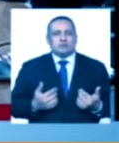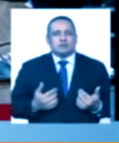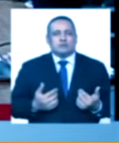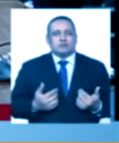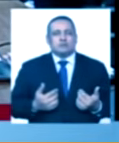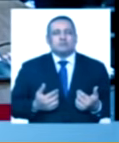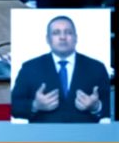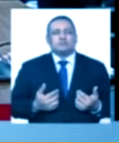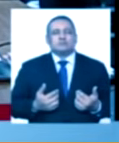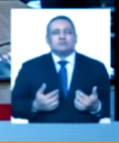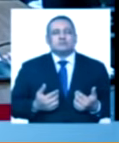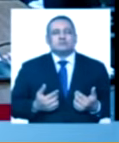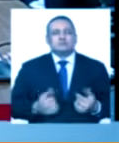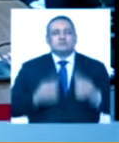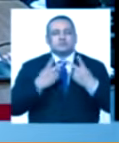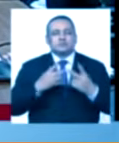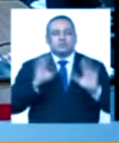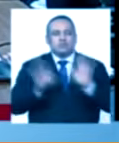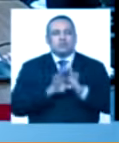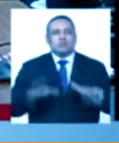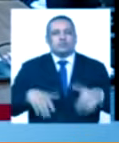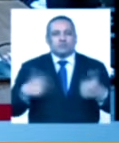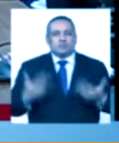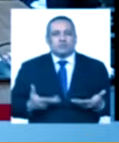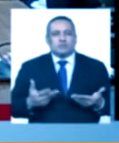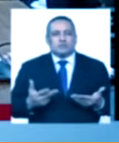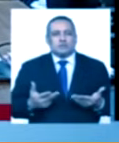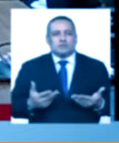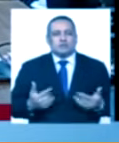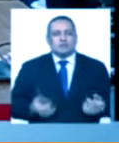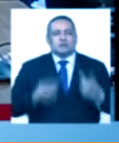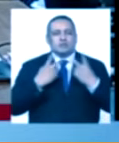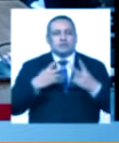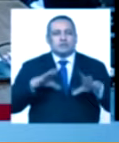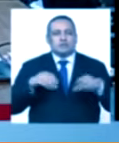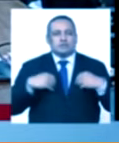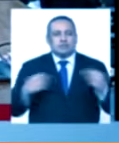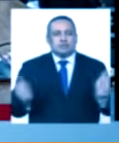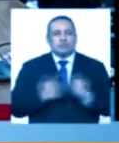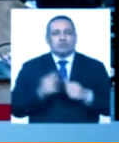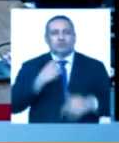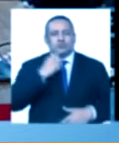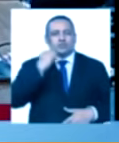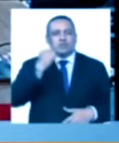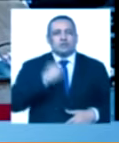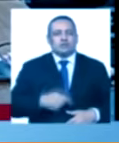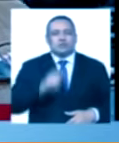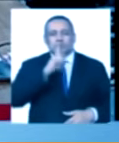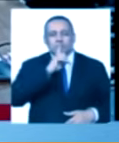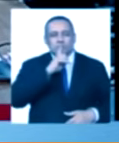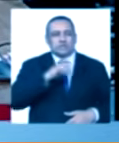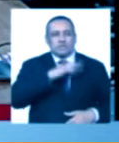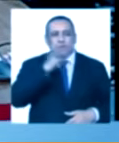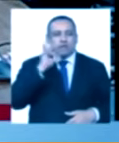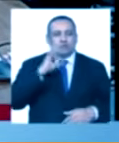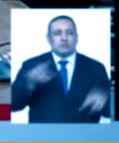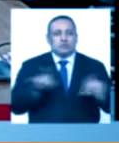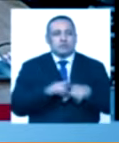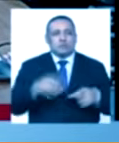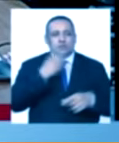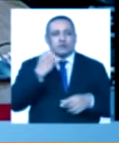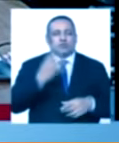la posibilidad de que se sujete a su derecho de guardar silencio. Yo creo que eso olería